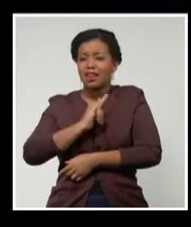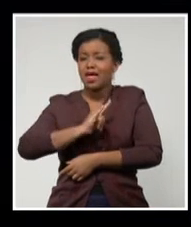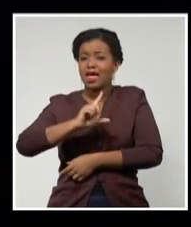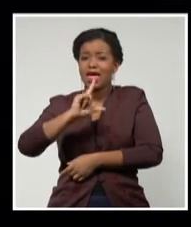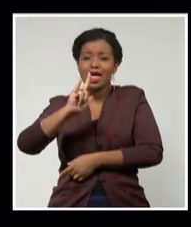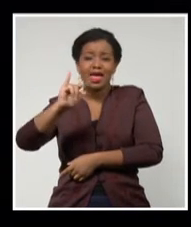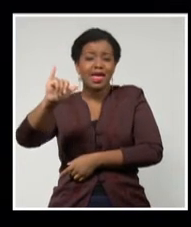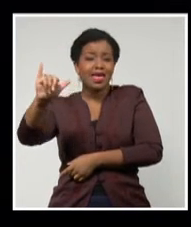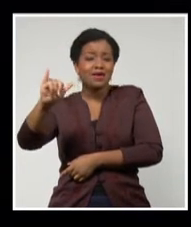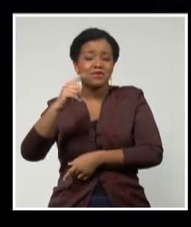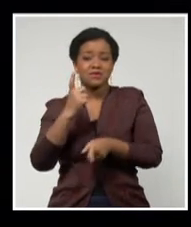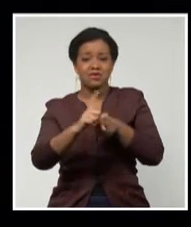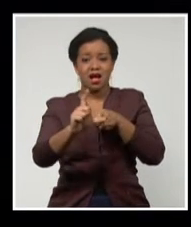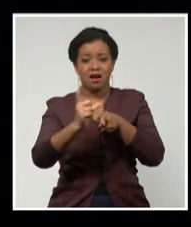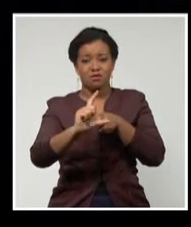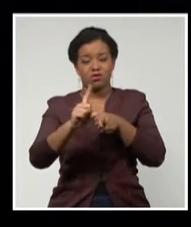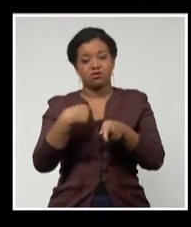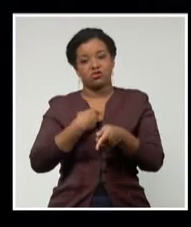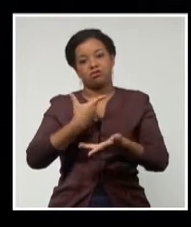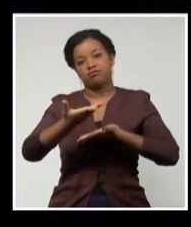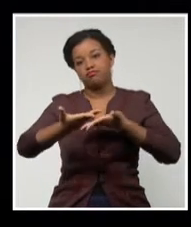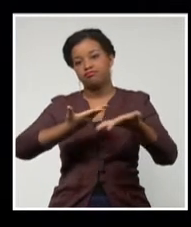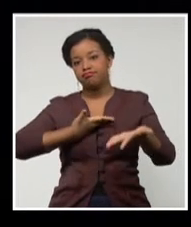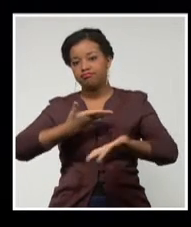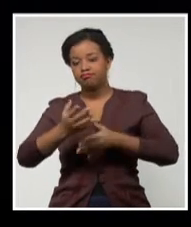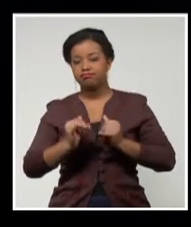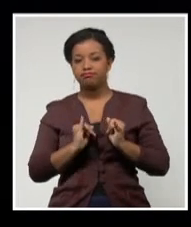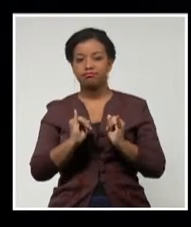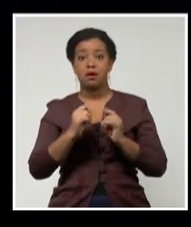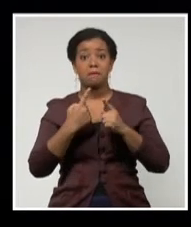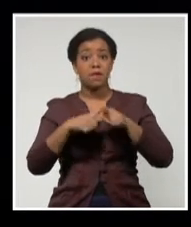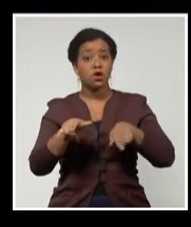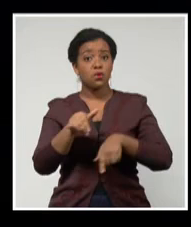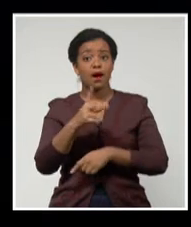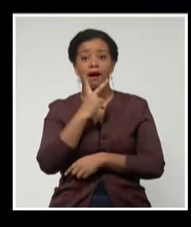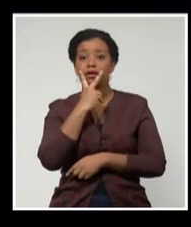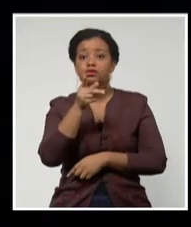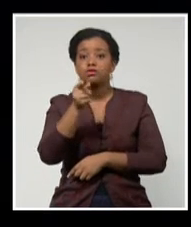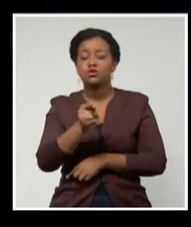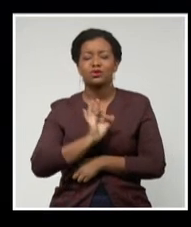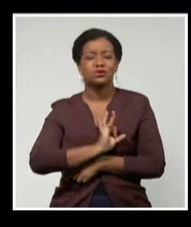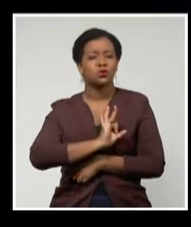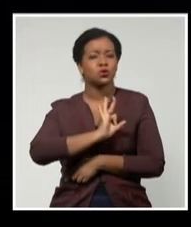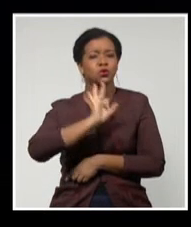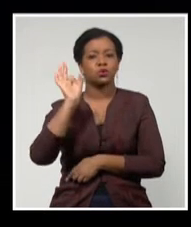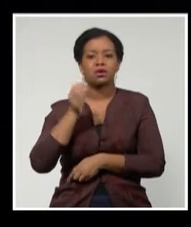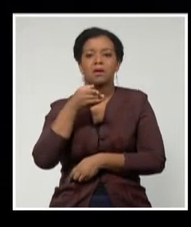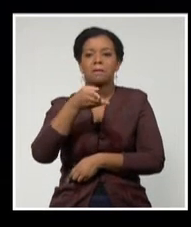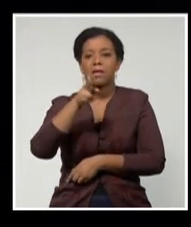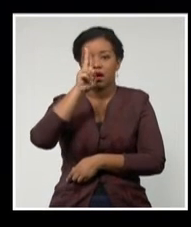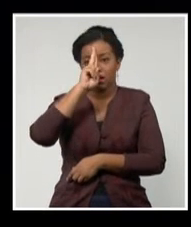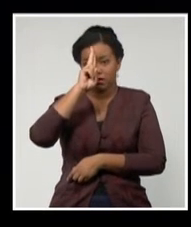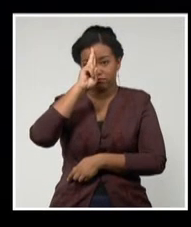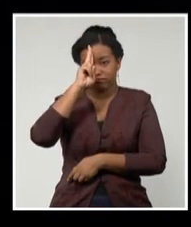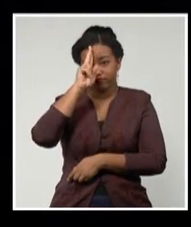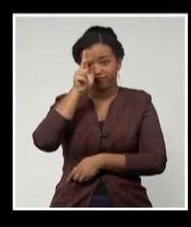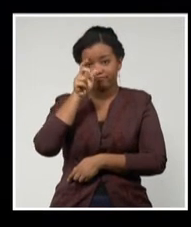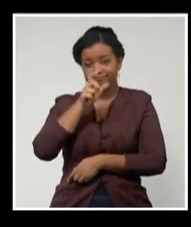de transmitir lo que conocíamos, pero además de atender a todos aquellos pacientes que nunca habían asistido a un servicio de este tipo,